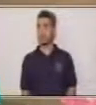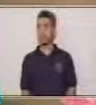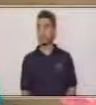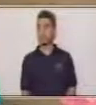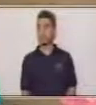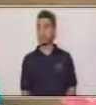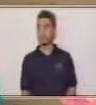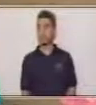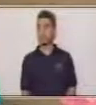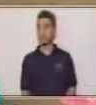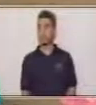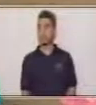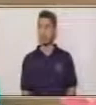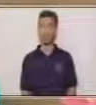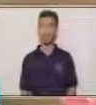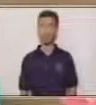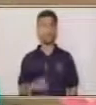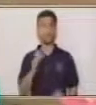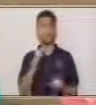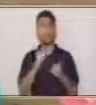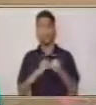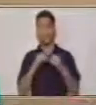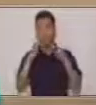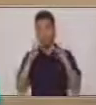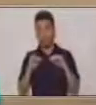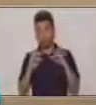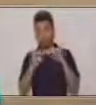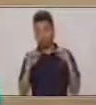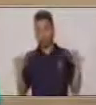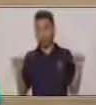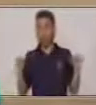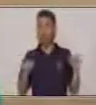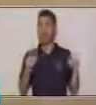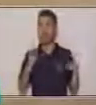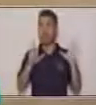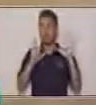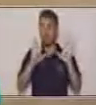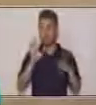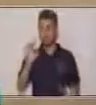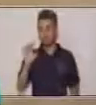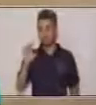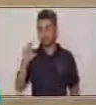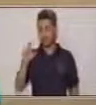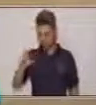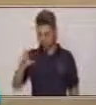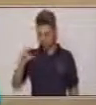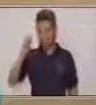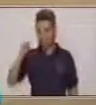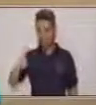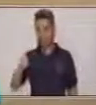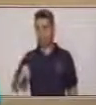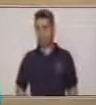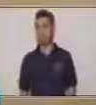Y el lado siguiente tenía 10 centímetros.